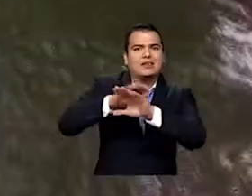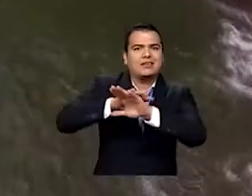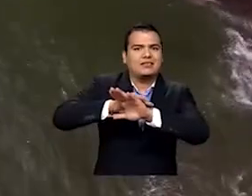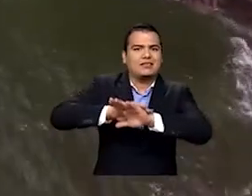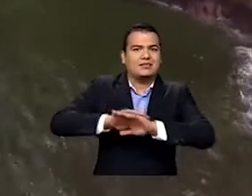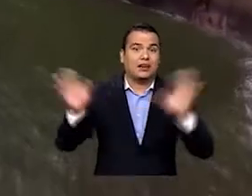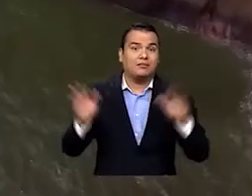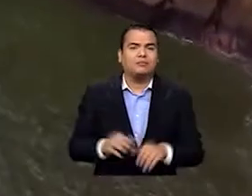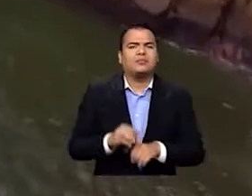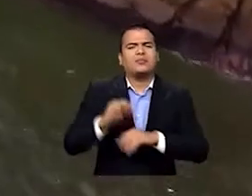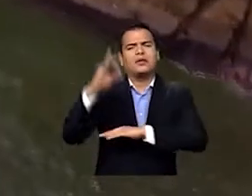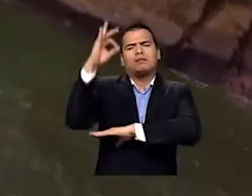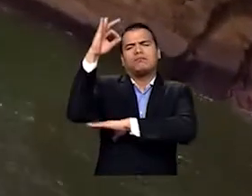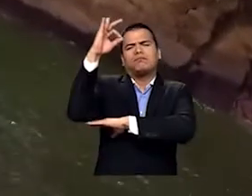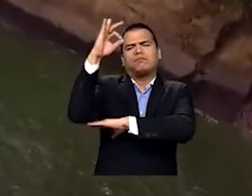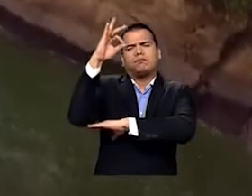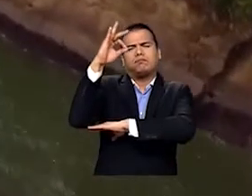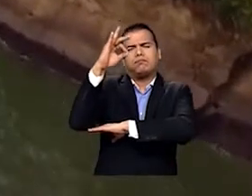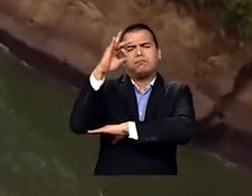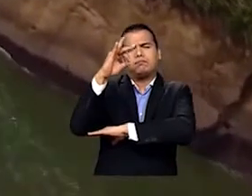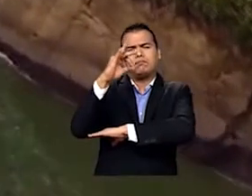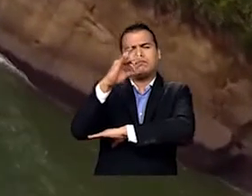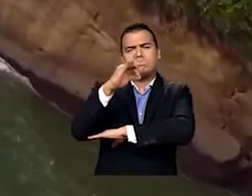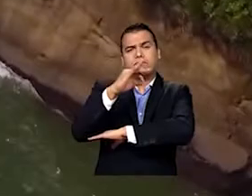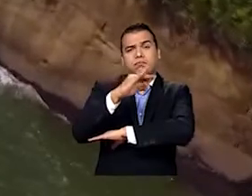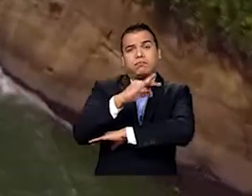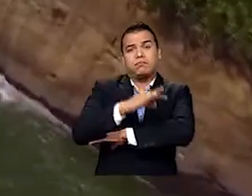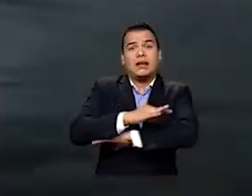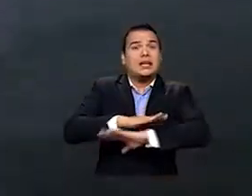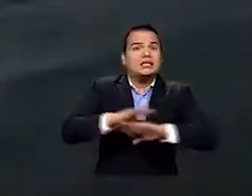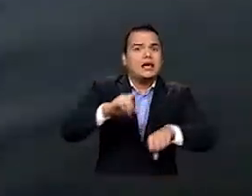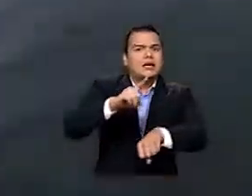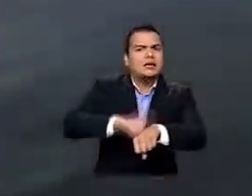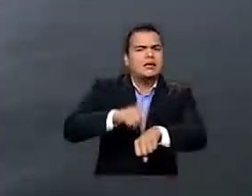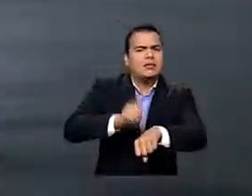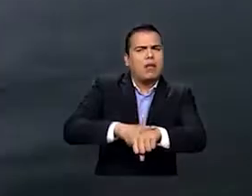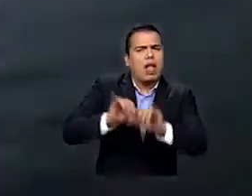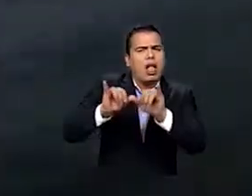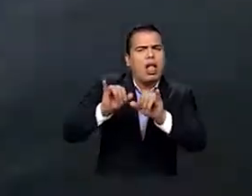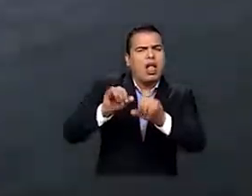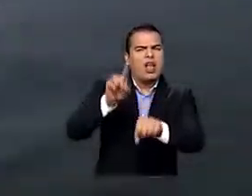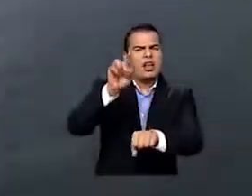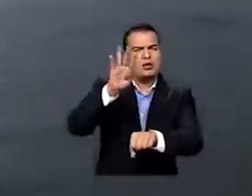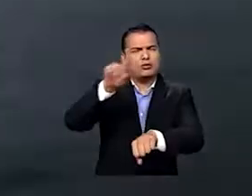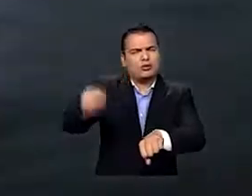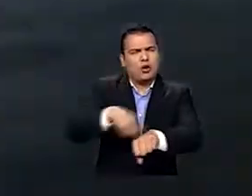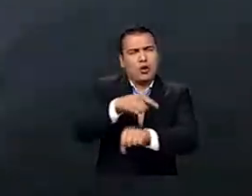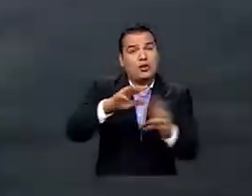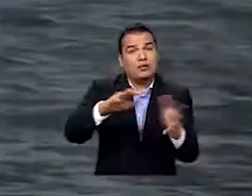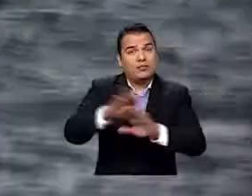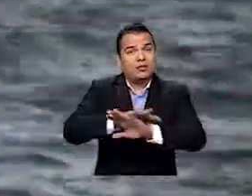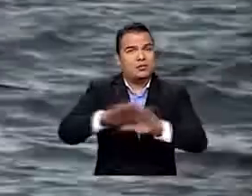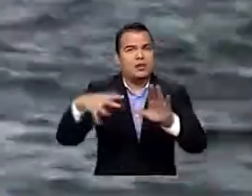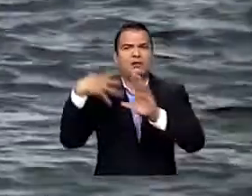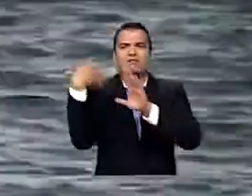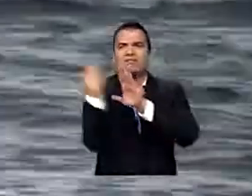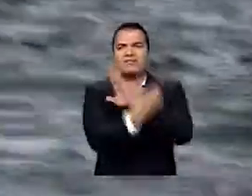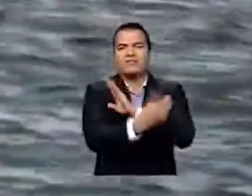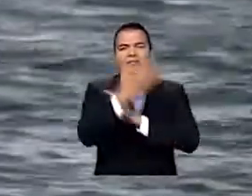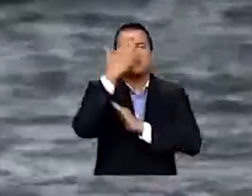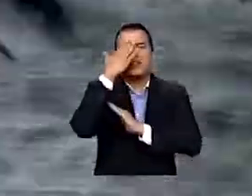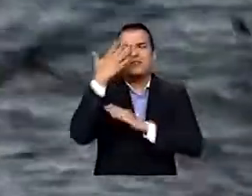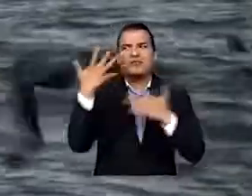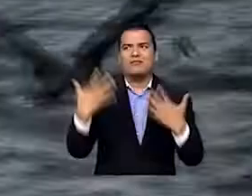Al caer la tarde y después de más de 14 horas de expedición, le dijimos adiós al Pacífico con la satisfacción del deber